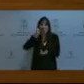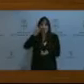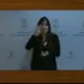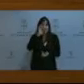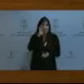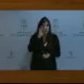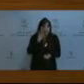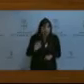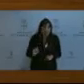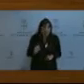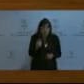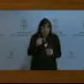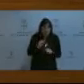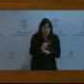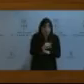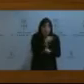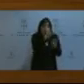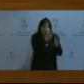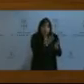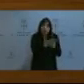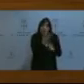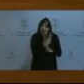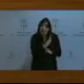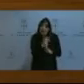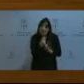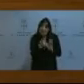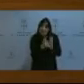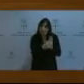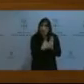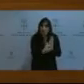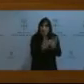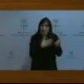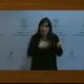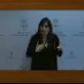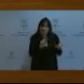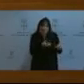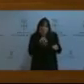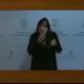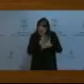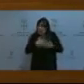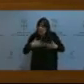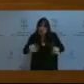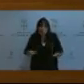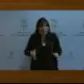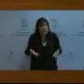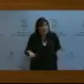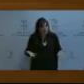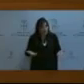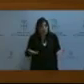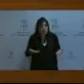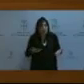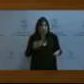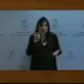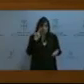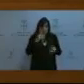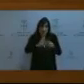que usted cuente la historia como usted la quiera, pero mire qué enmiendas han presentado ustedes respecto a